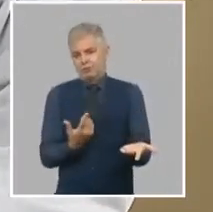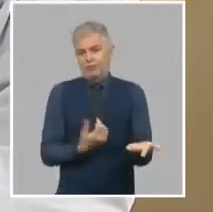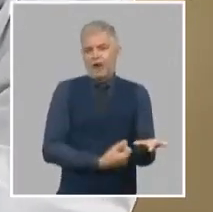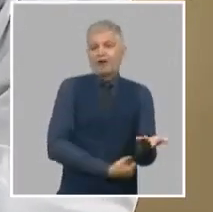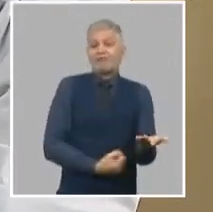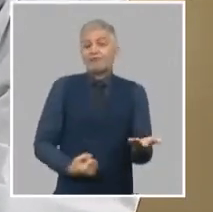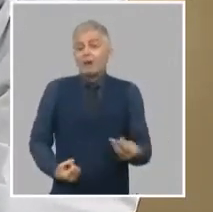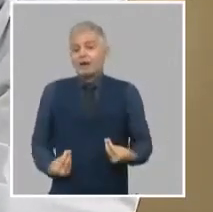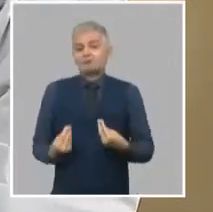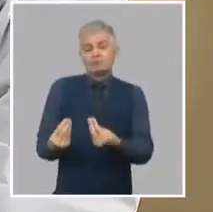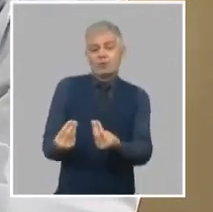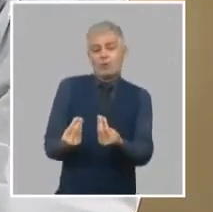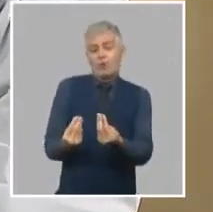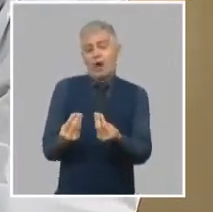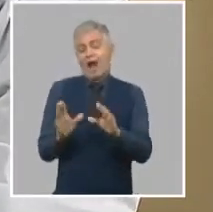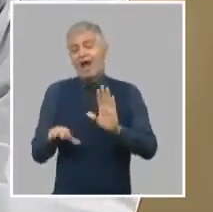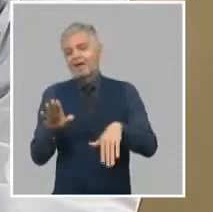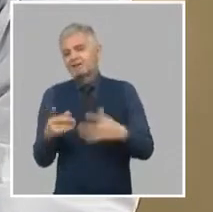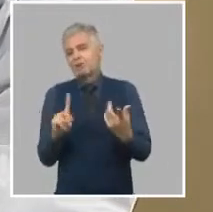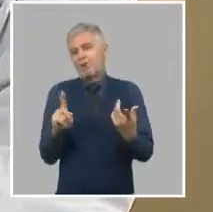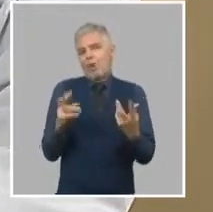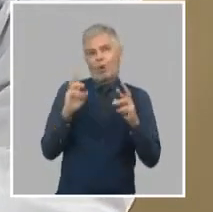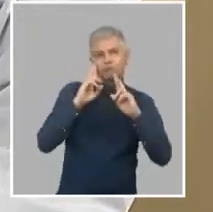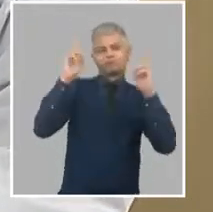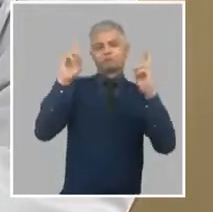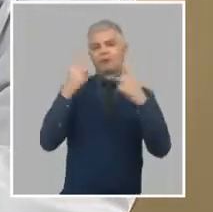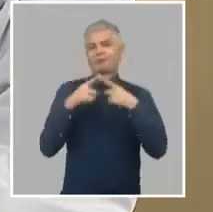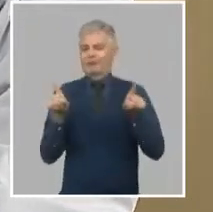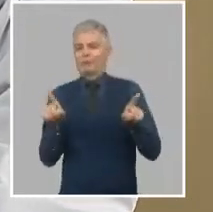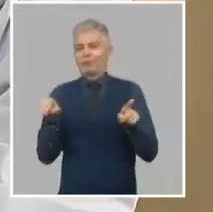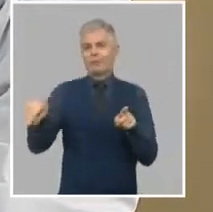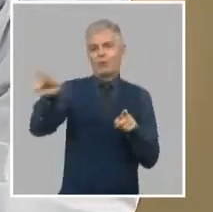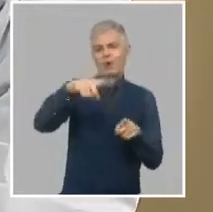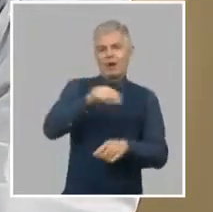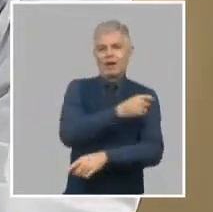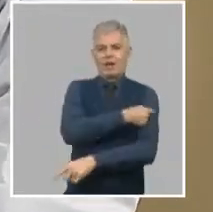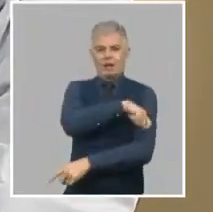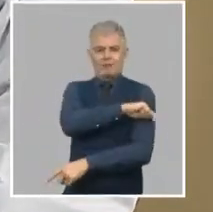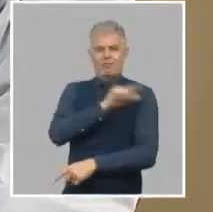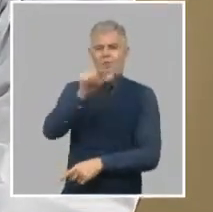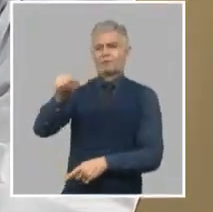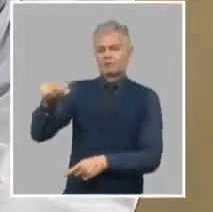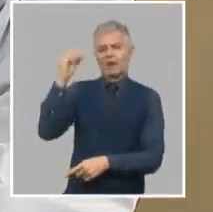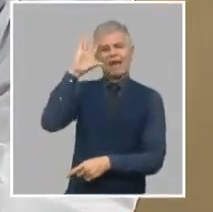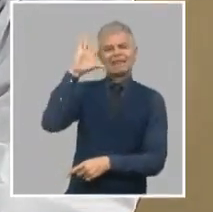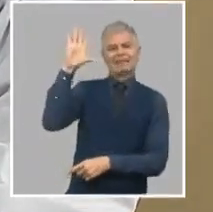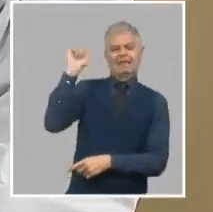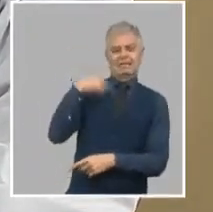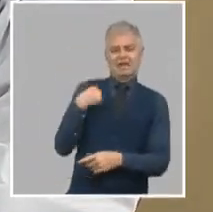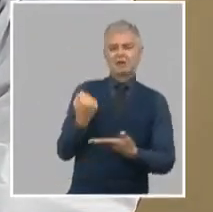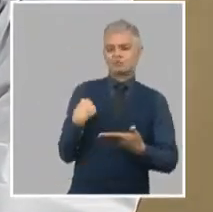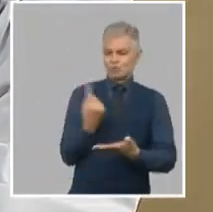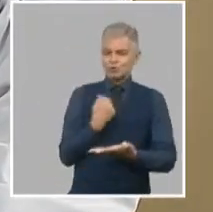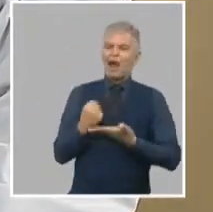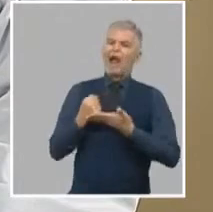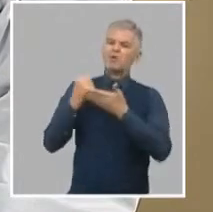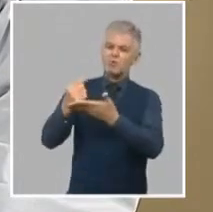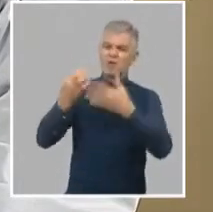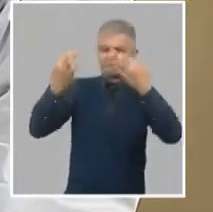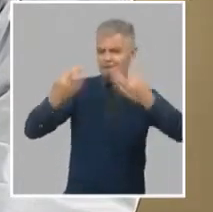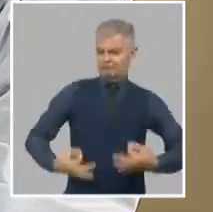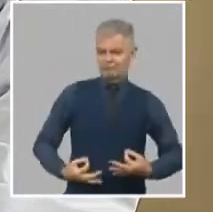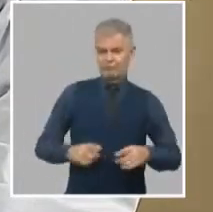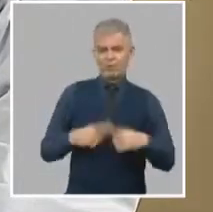pero que los pueblos lo han interpretado como una ayuda verdadera, porque viene sinceramente del corazón, de la